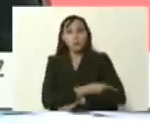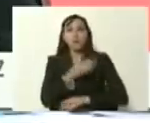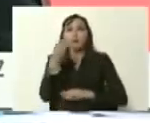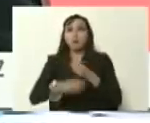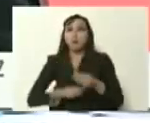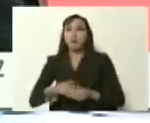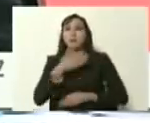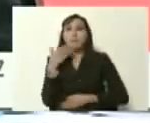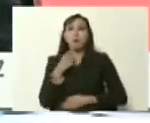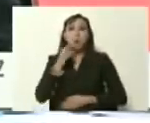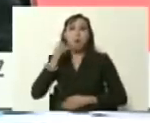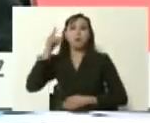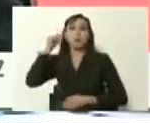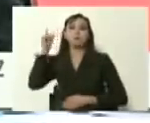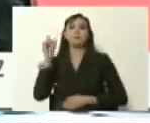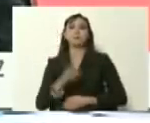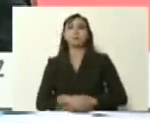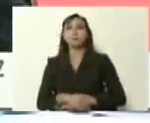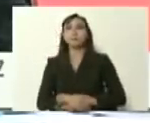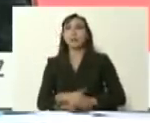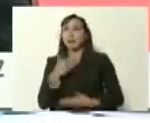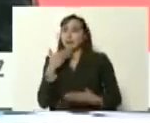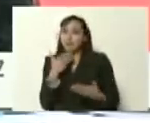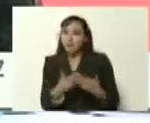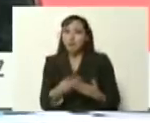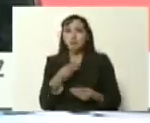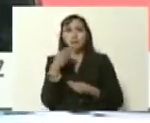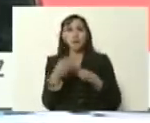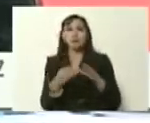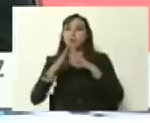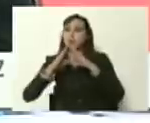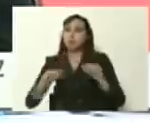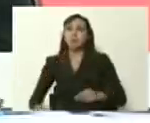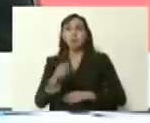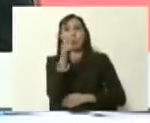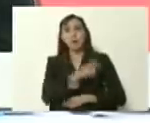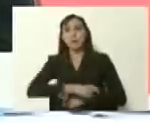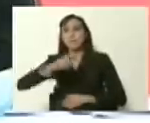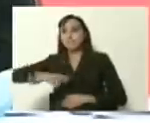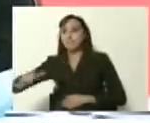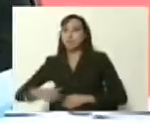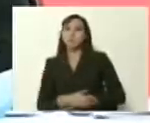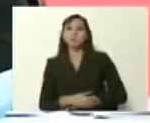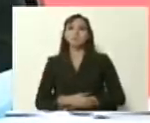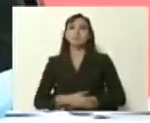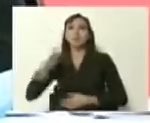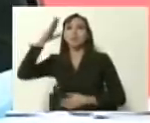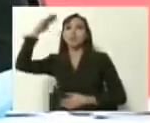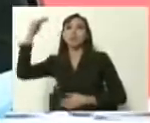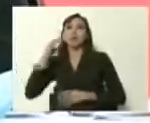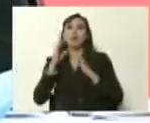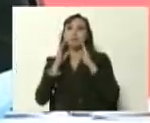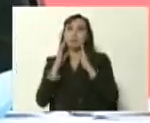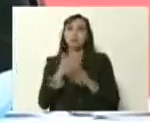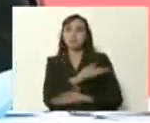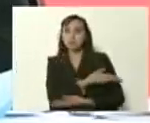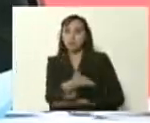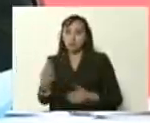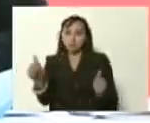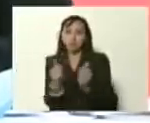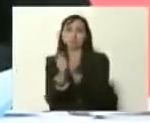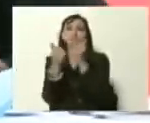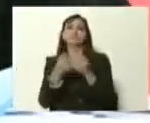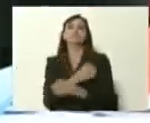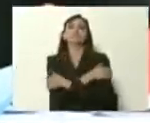mejores mujeres y mejores hombres. Muchísimas gracias a todas y a todos y que Dios siempre esté con todas y todos